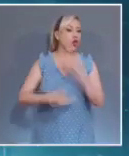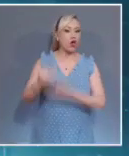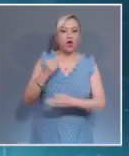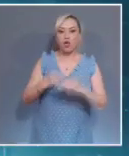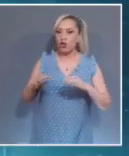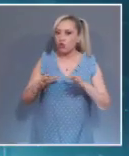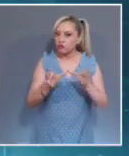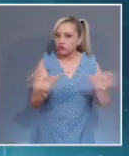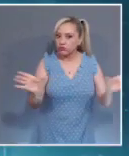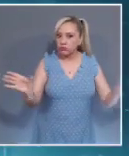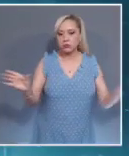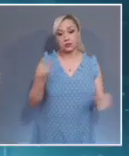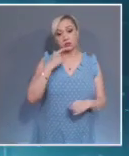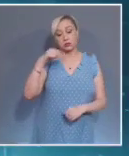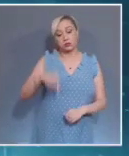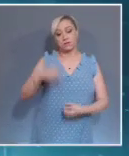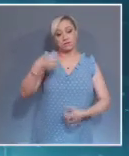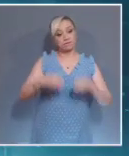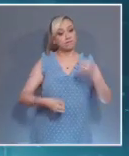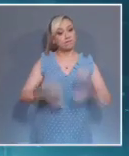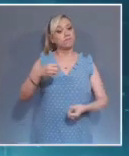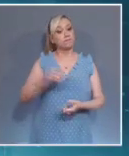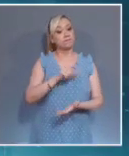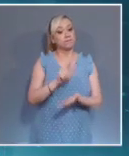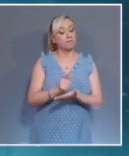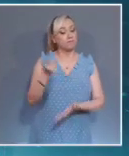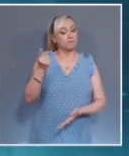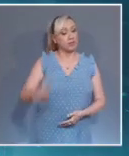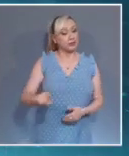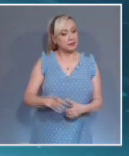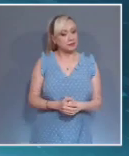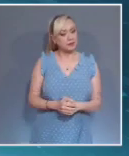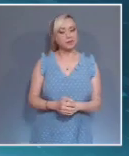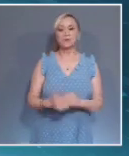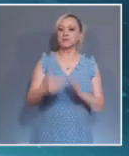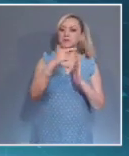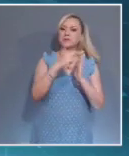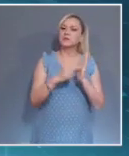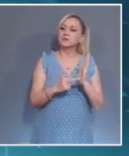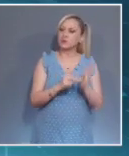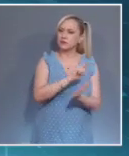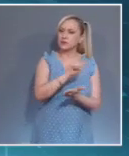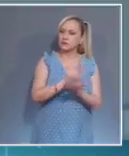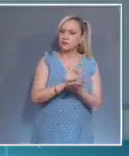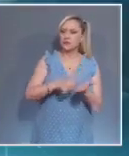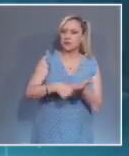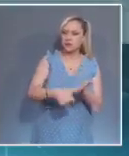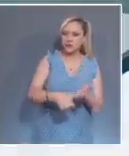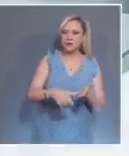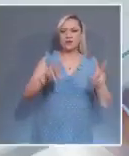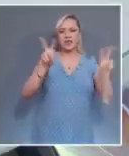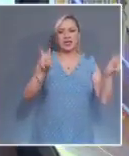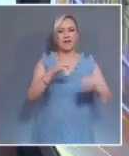El Código Nacional de Procedimientos Civiles busca agilizar la solución de los conflictos familiares.